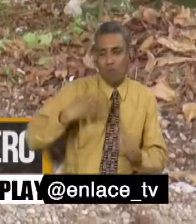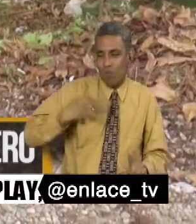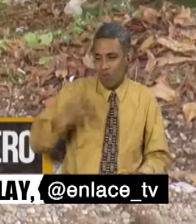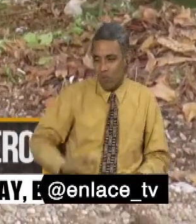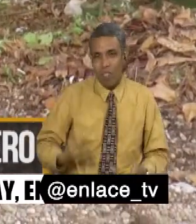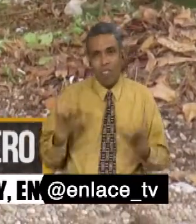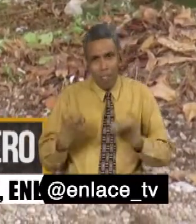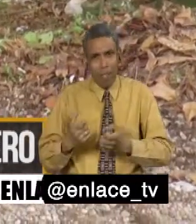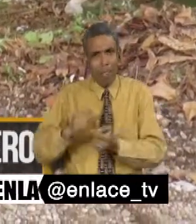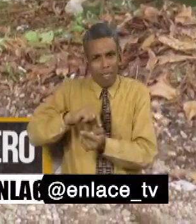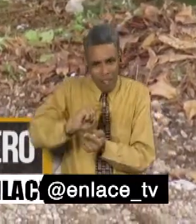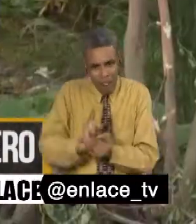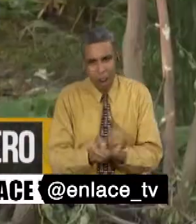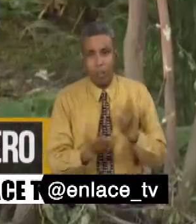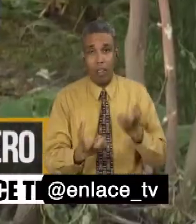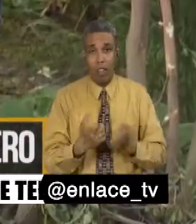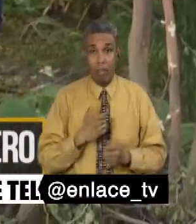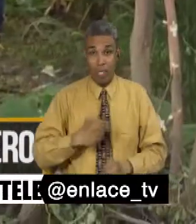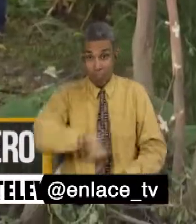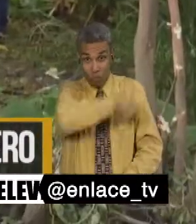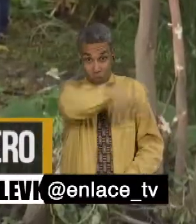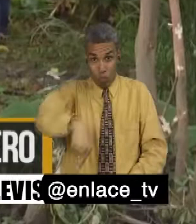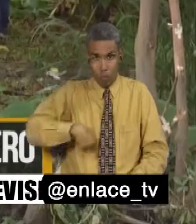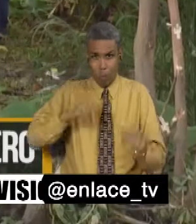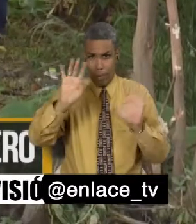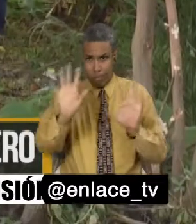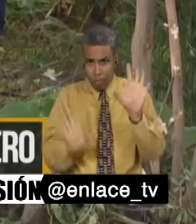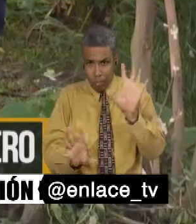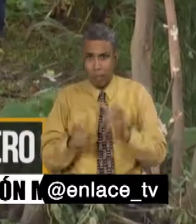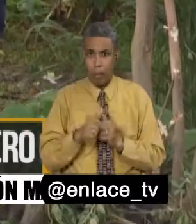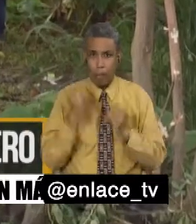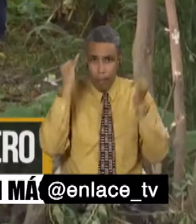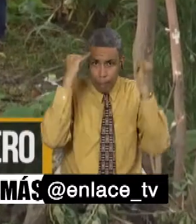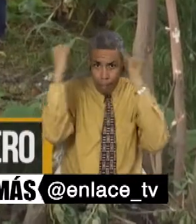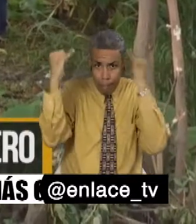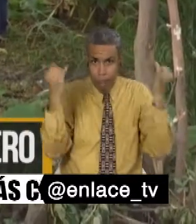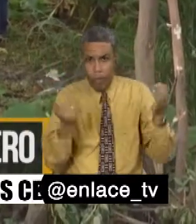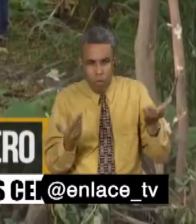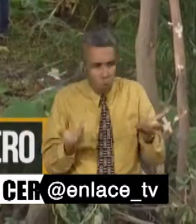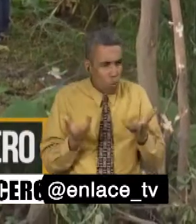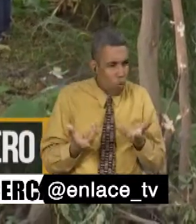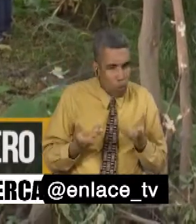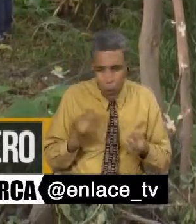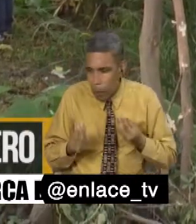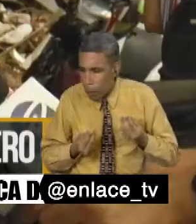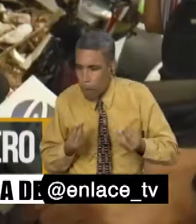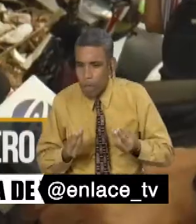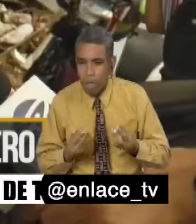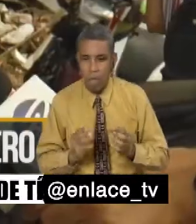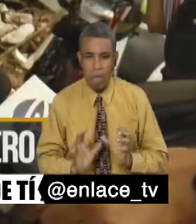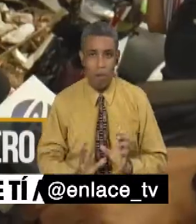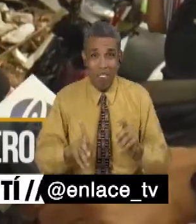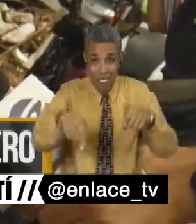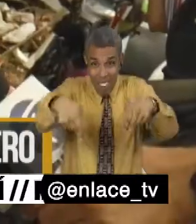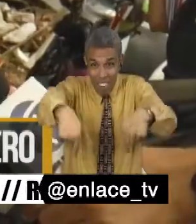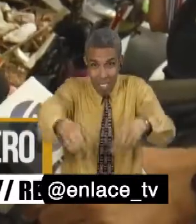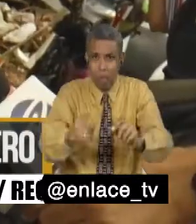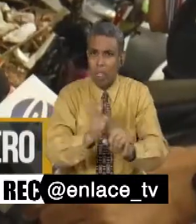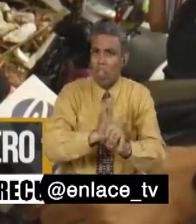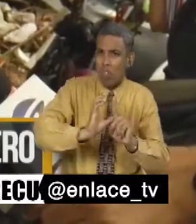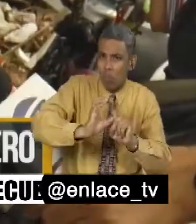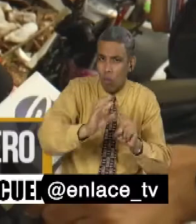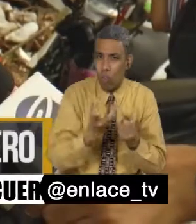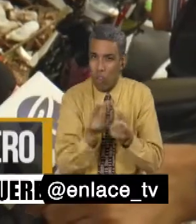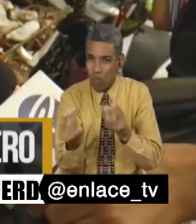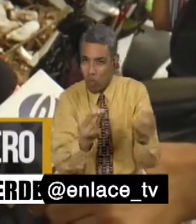estamos armando todo un plan para pues traer acá, recuperar la caseta turística, traer grupos artesanales, grupos